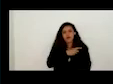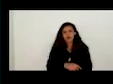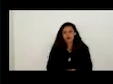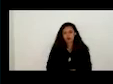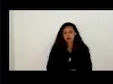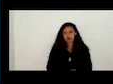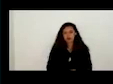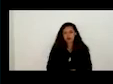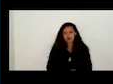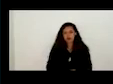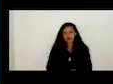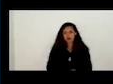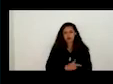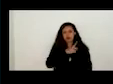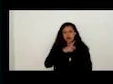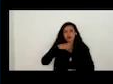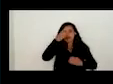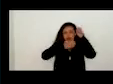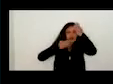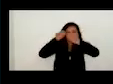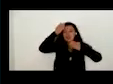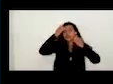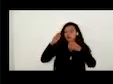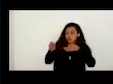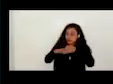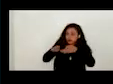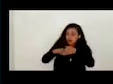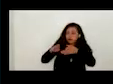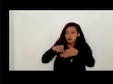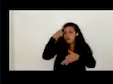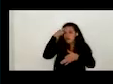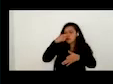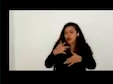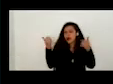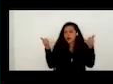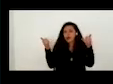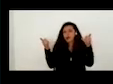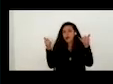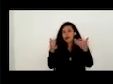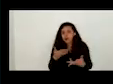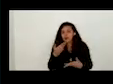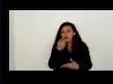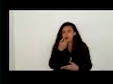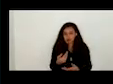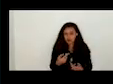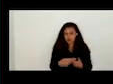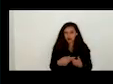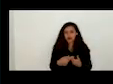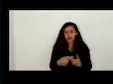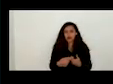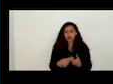Tengo que hacer evaluaciones periódicas justo para esto, para ver que el peso siga siendo el adecuado en la mayoría de